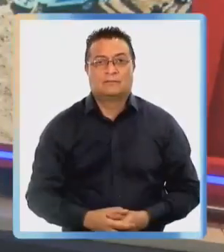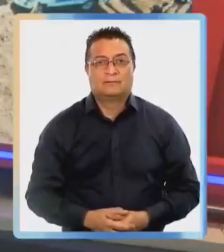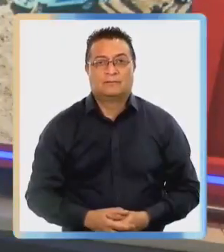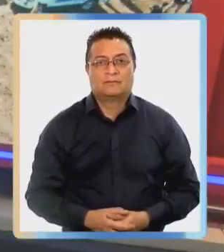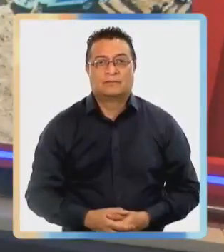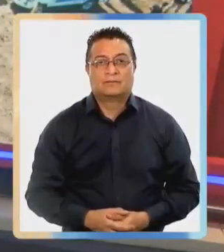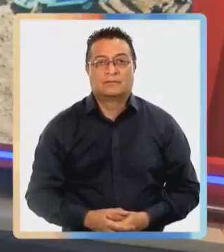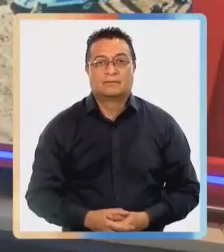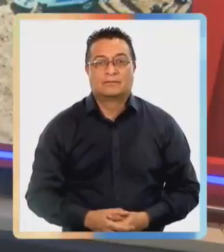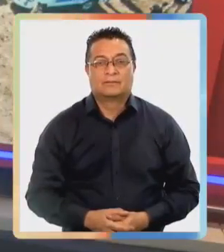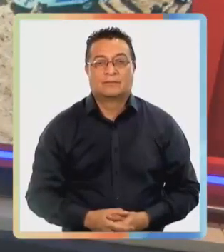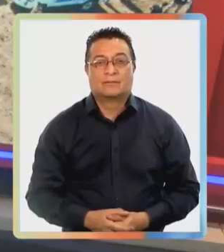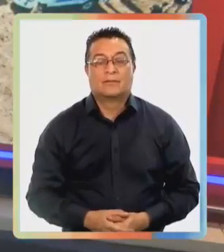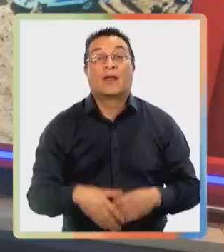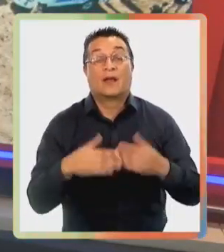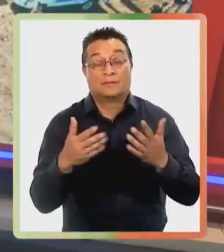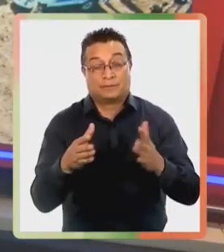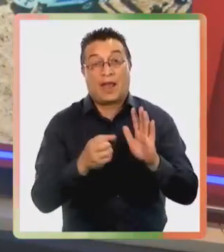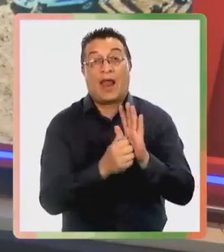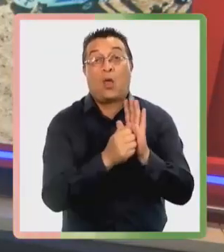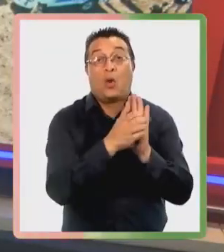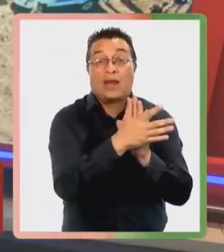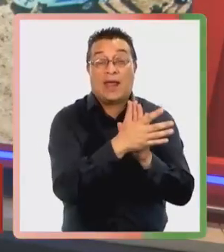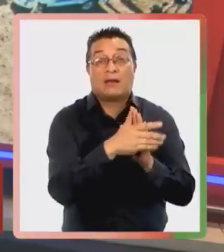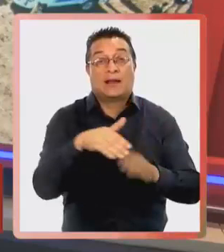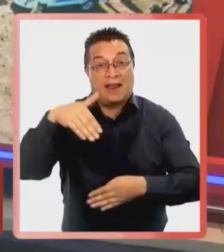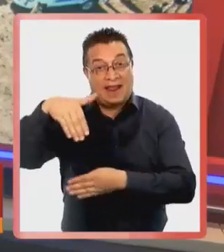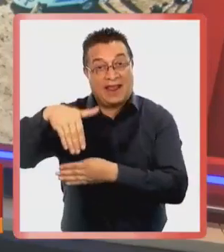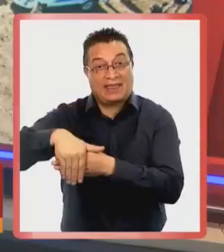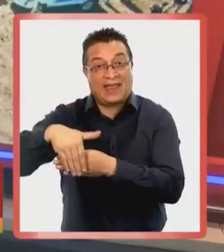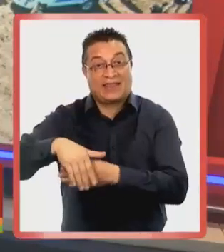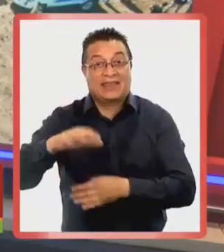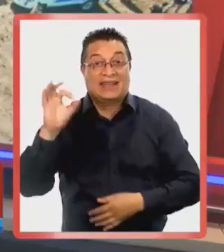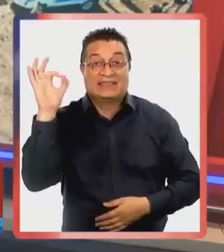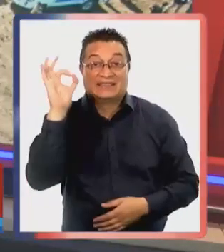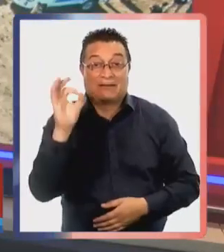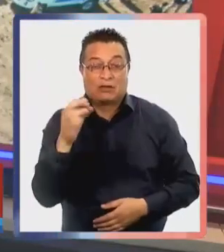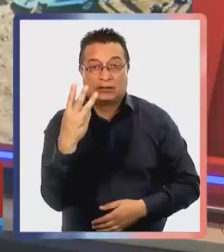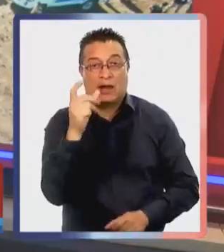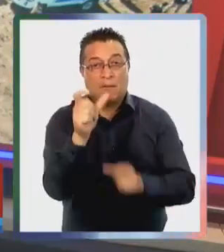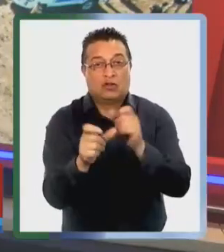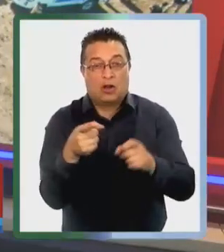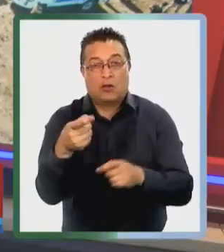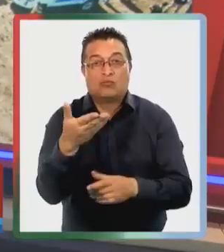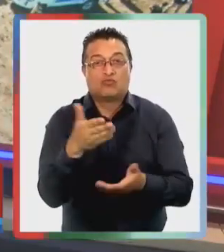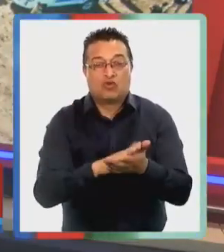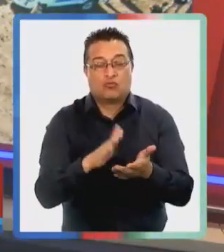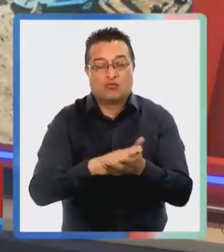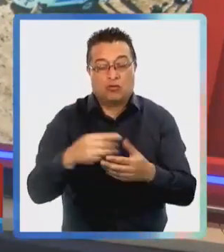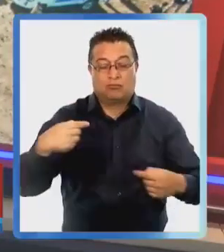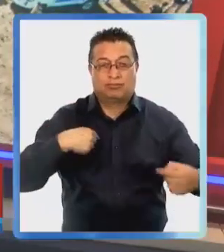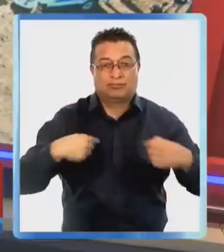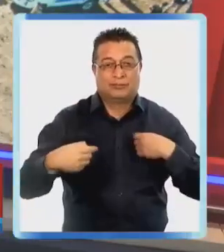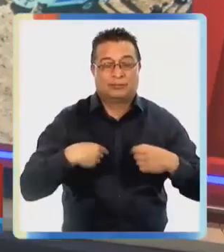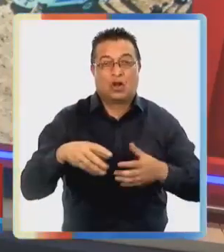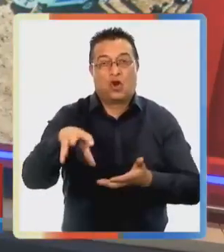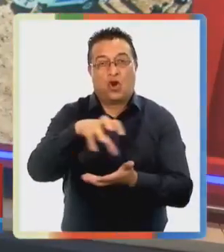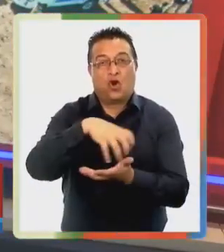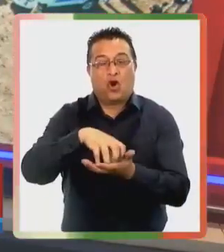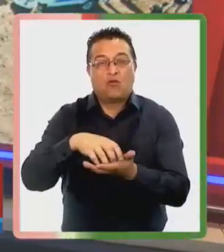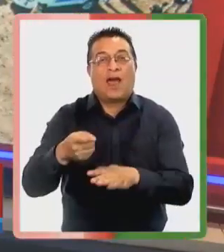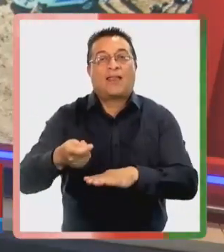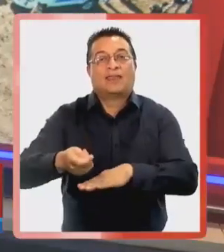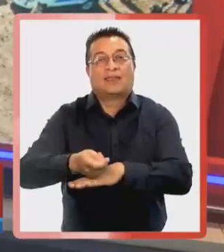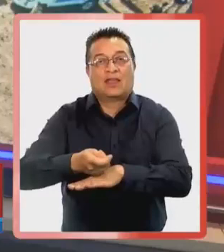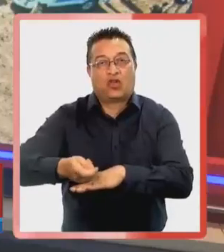Vamos a Araucanía. Durante la tarde del sábado, 3 personas murieron baleadas en la comuna de Teodoro Schmidt. El grave incidente se registró en el